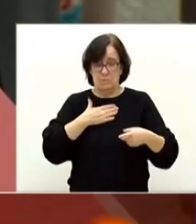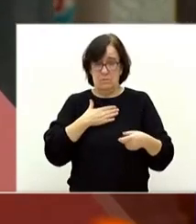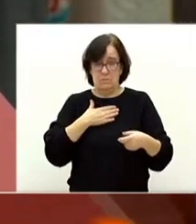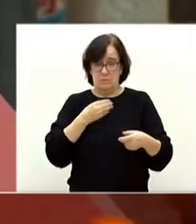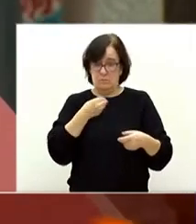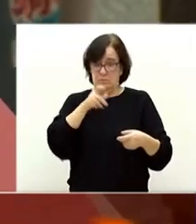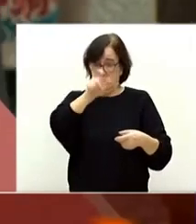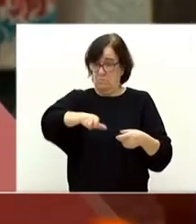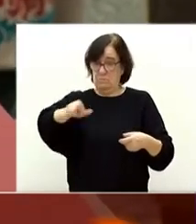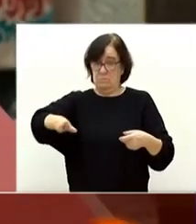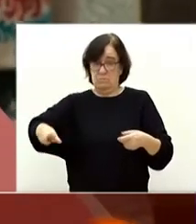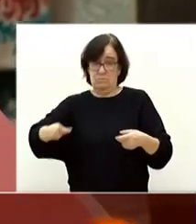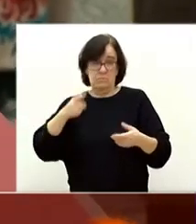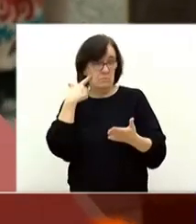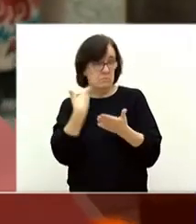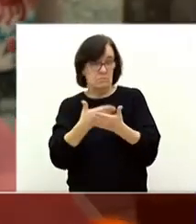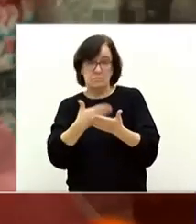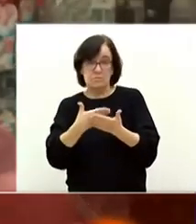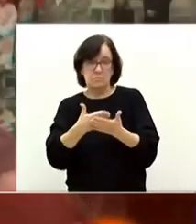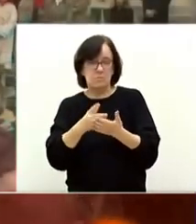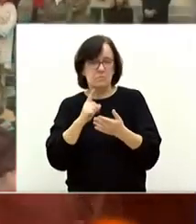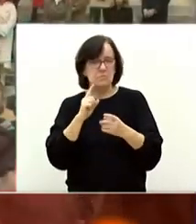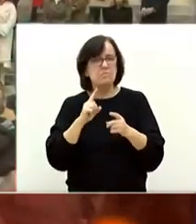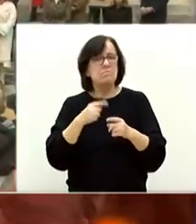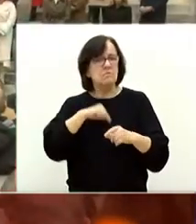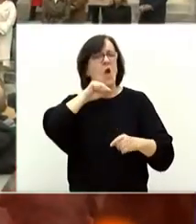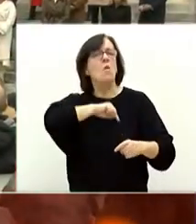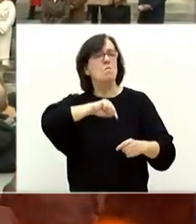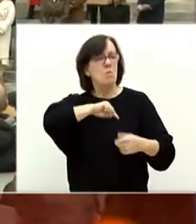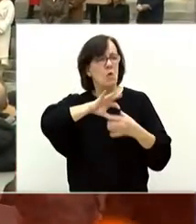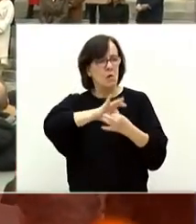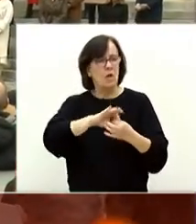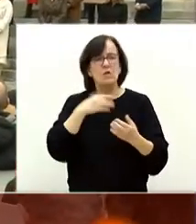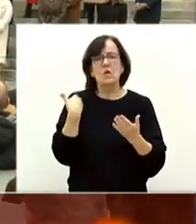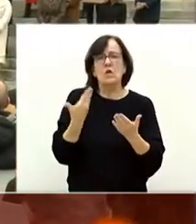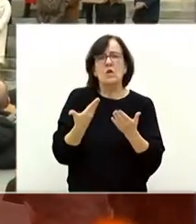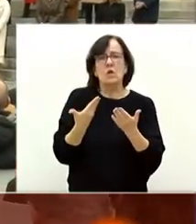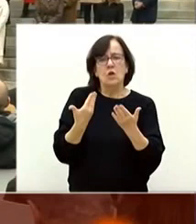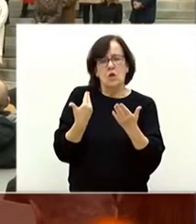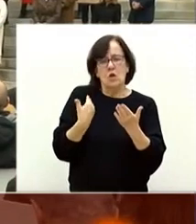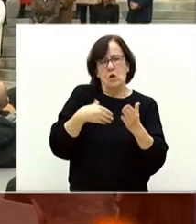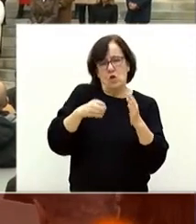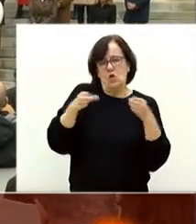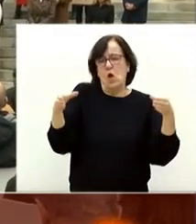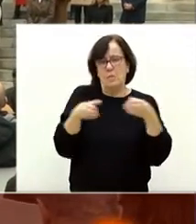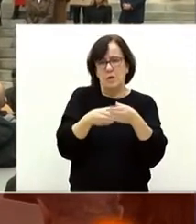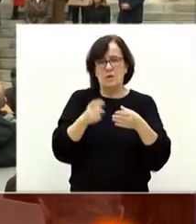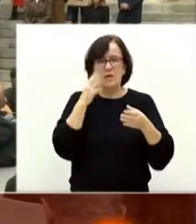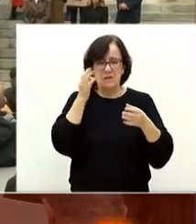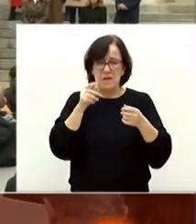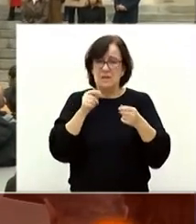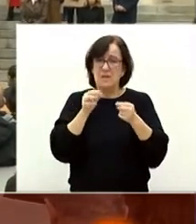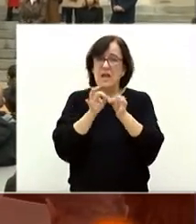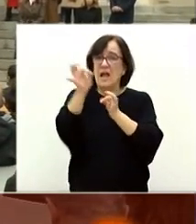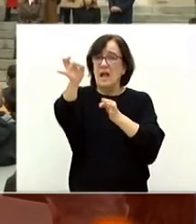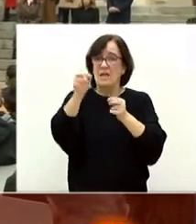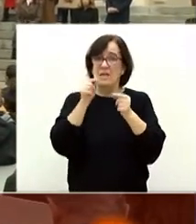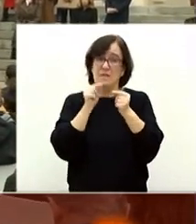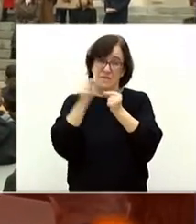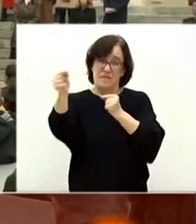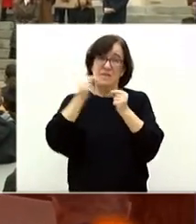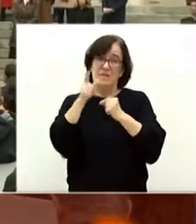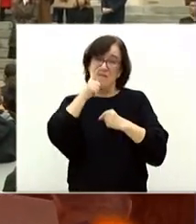nuestros ciudadanos mostró el nervio moral de nuestra comunidad. A pesar de la distancia que nos separa,